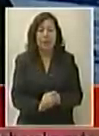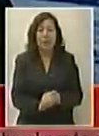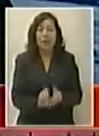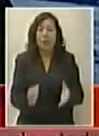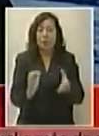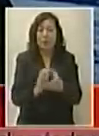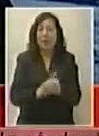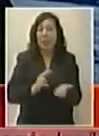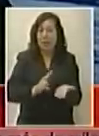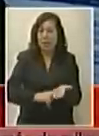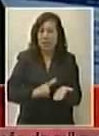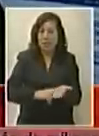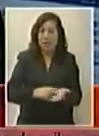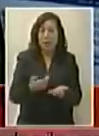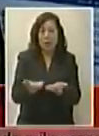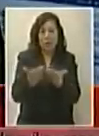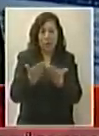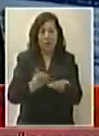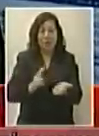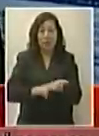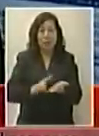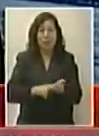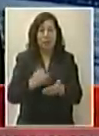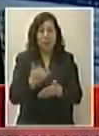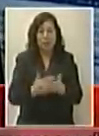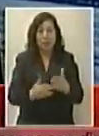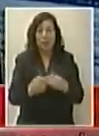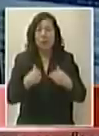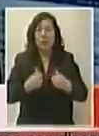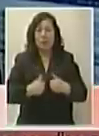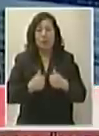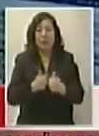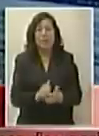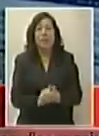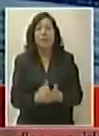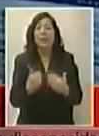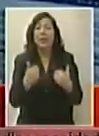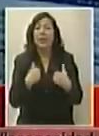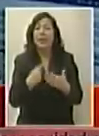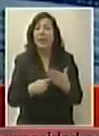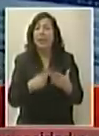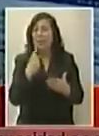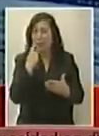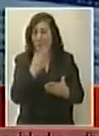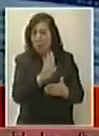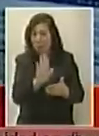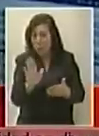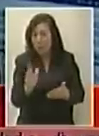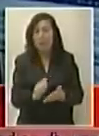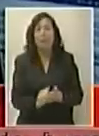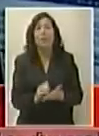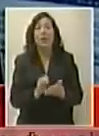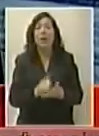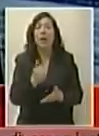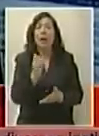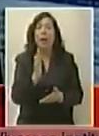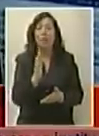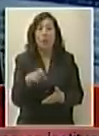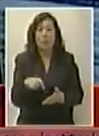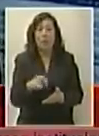compañías aseguradoras nos ofrezcan el seguro de invalidez y sobrevivencia tienen que tener en cuenta ustedes de que las